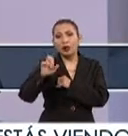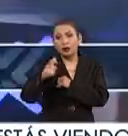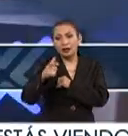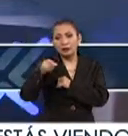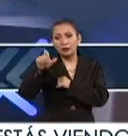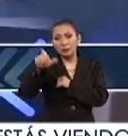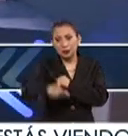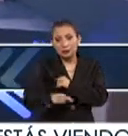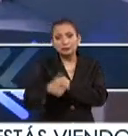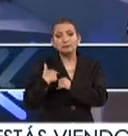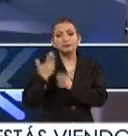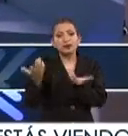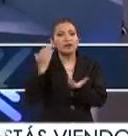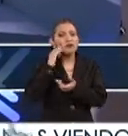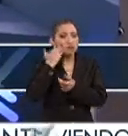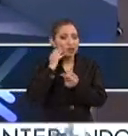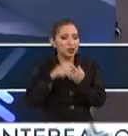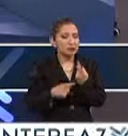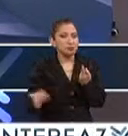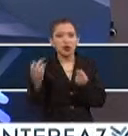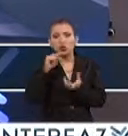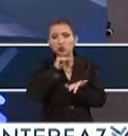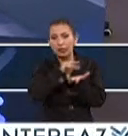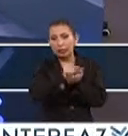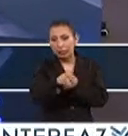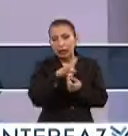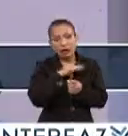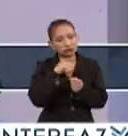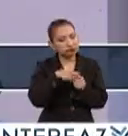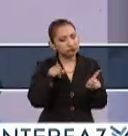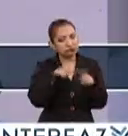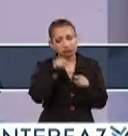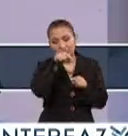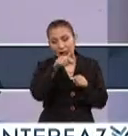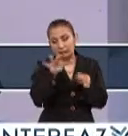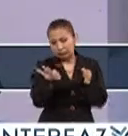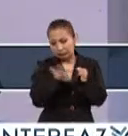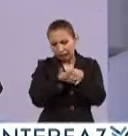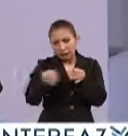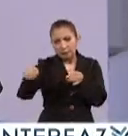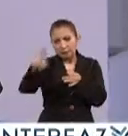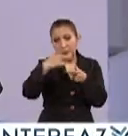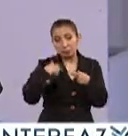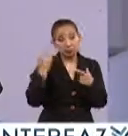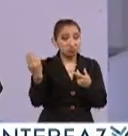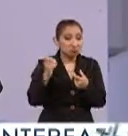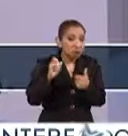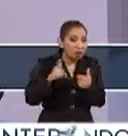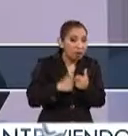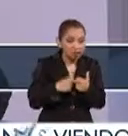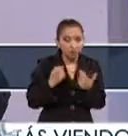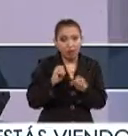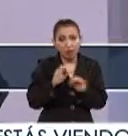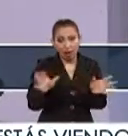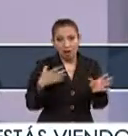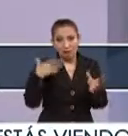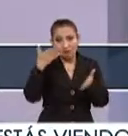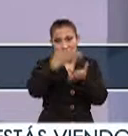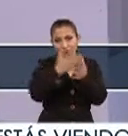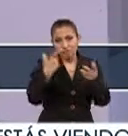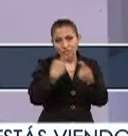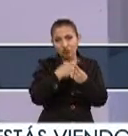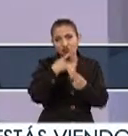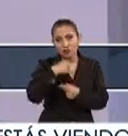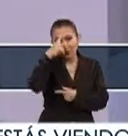cruzrojamexicana.org.mx. Estamos en Facebook, estamos en Twitter, en fin, muy cerca de la gente para todo lo que necesiten y obviamente que formen parte de la Cruz